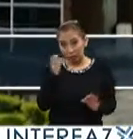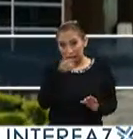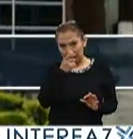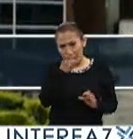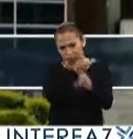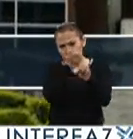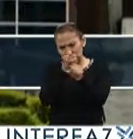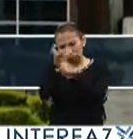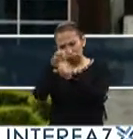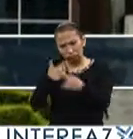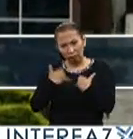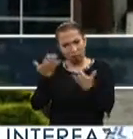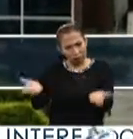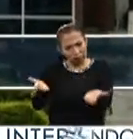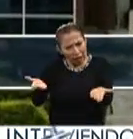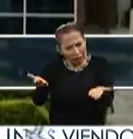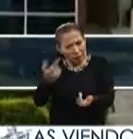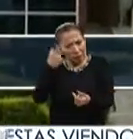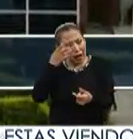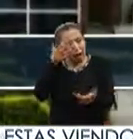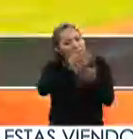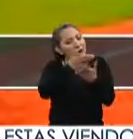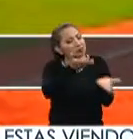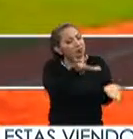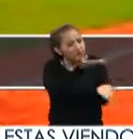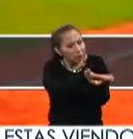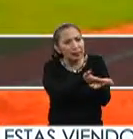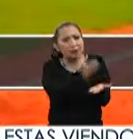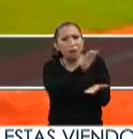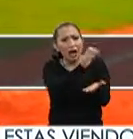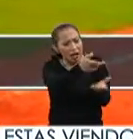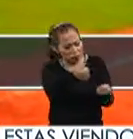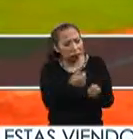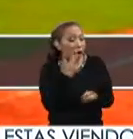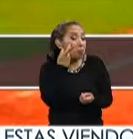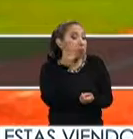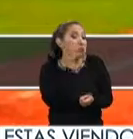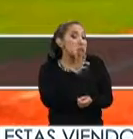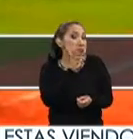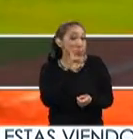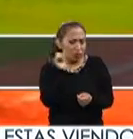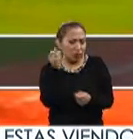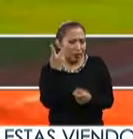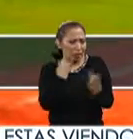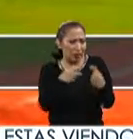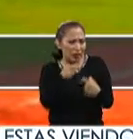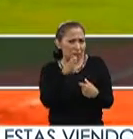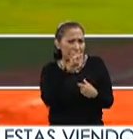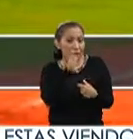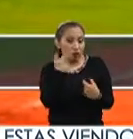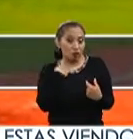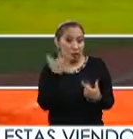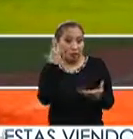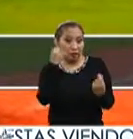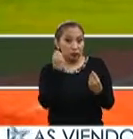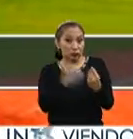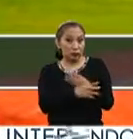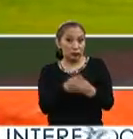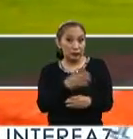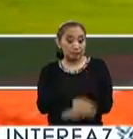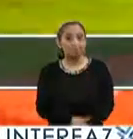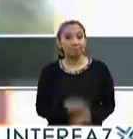invitar a los jóvenes que se animen a solicitar las becas, que se animen porque sí llegan y vaya que uno aprende